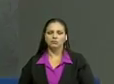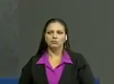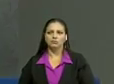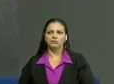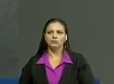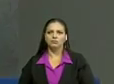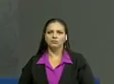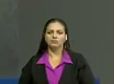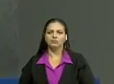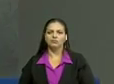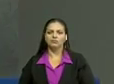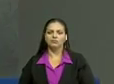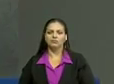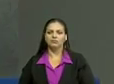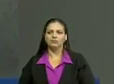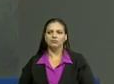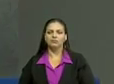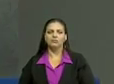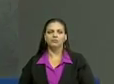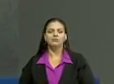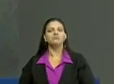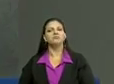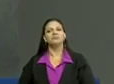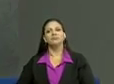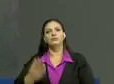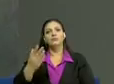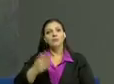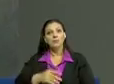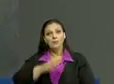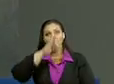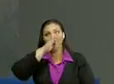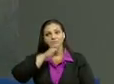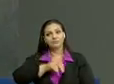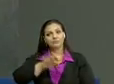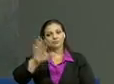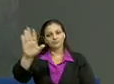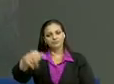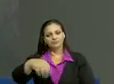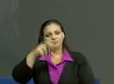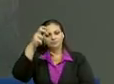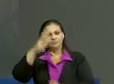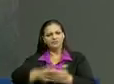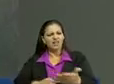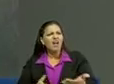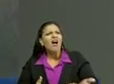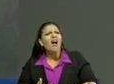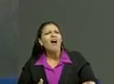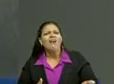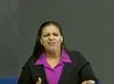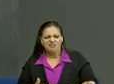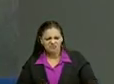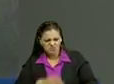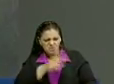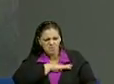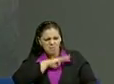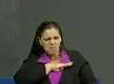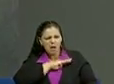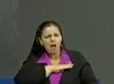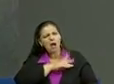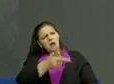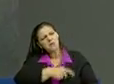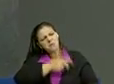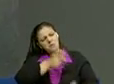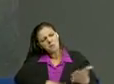todo guapote. Eso y después se quedan cuando los paran, cuando los detienen. Eso es cierto. Dicen, sí, que son malos, que se me carga